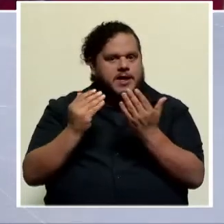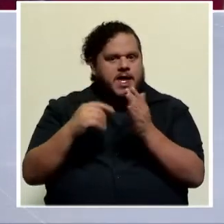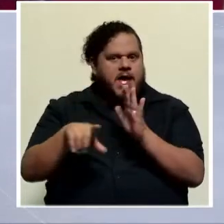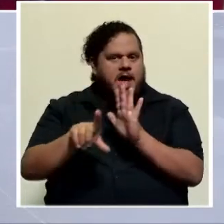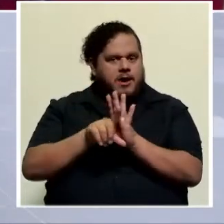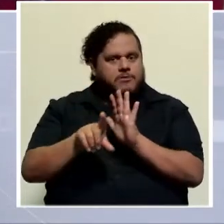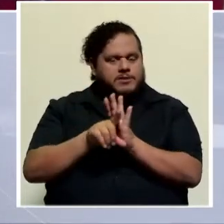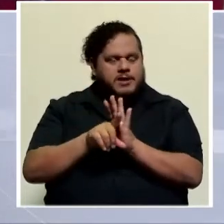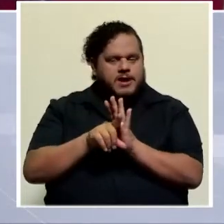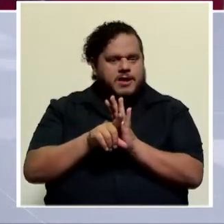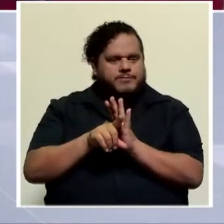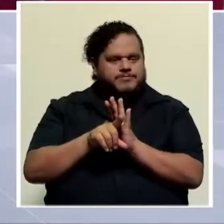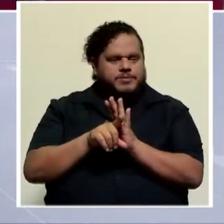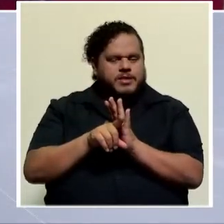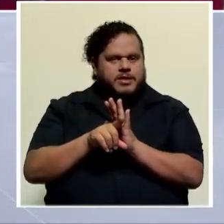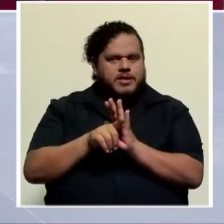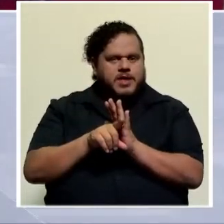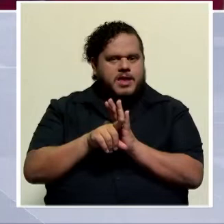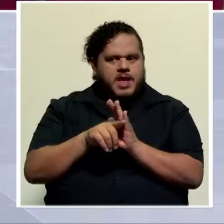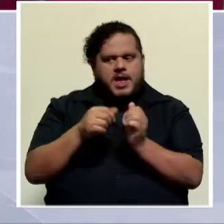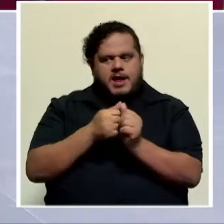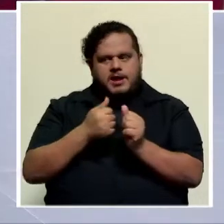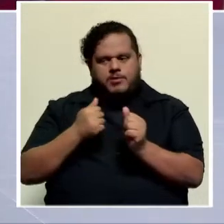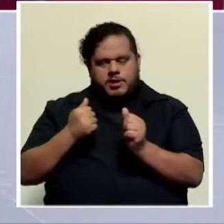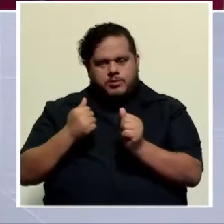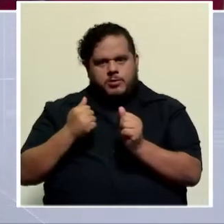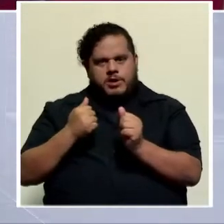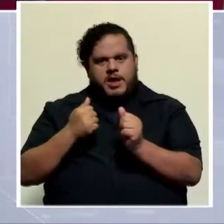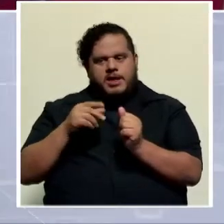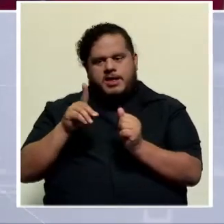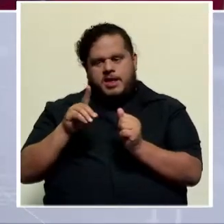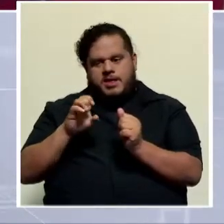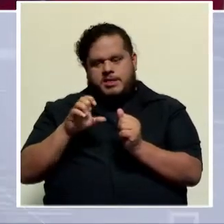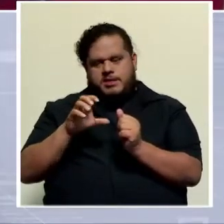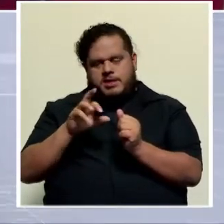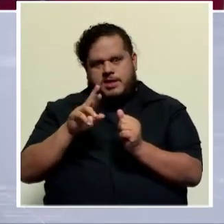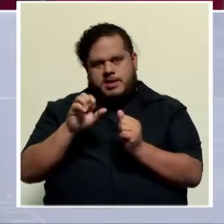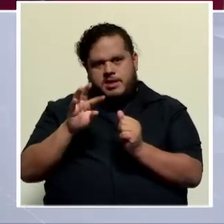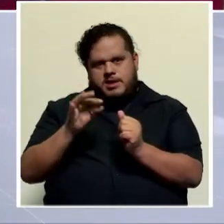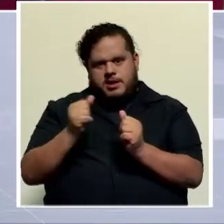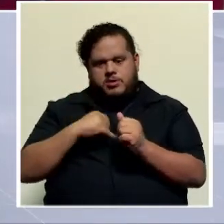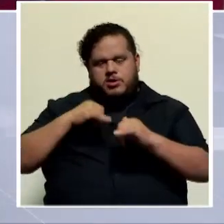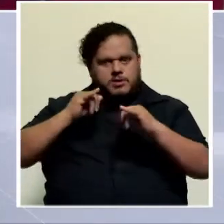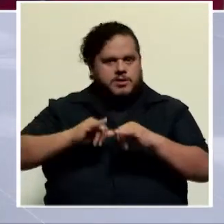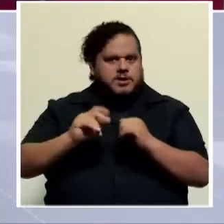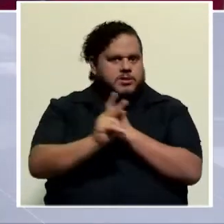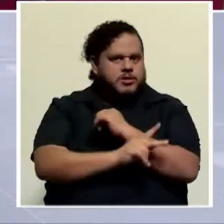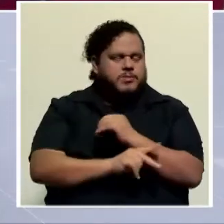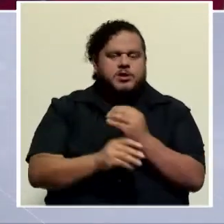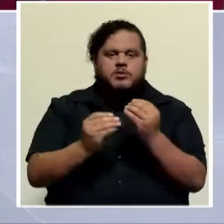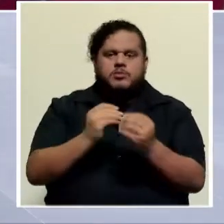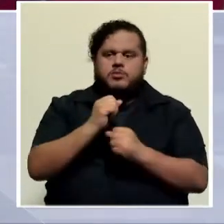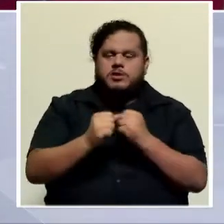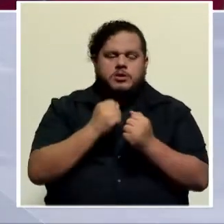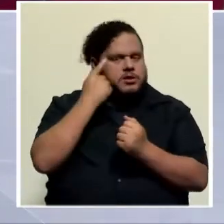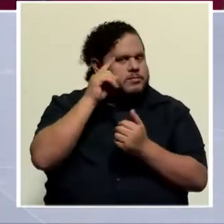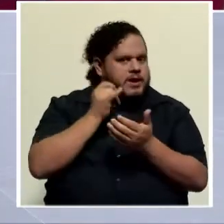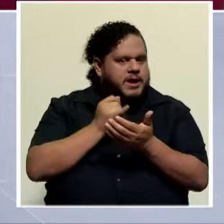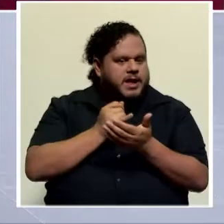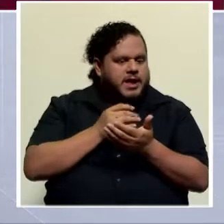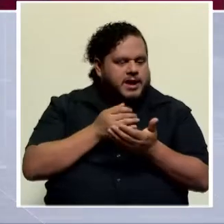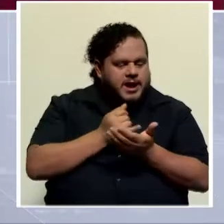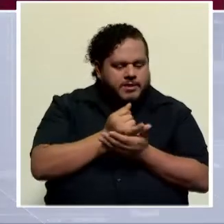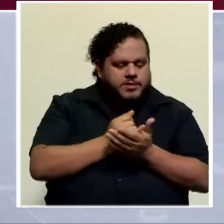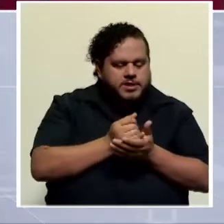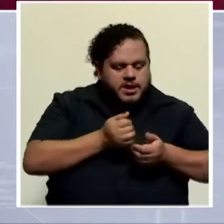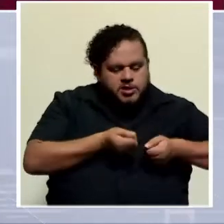ley la moratoria que vía decreto se ha mantenido en el país durante tantos años para la exploración y